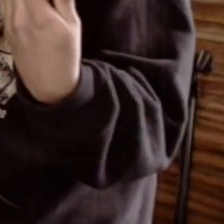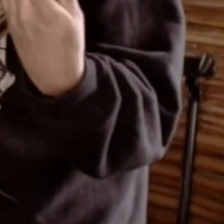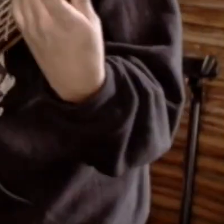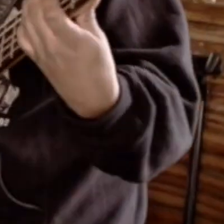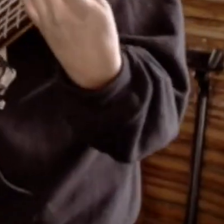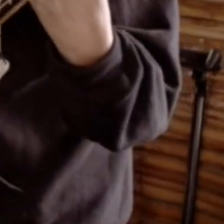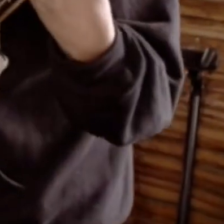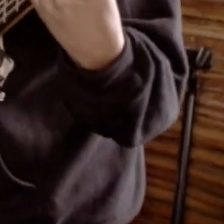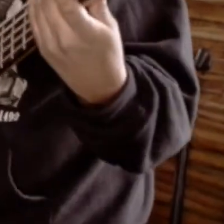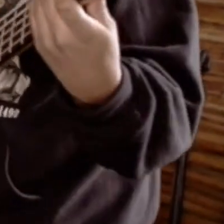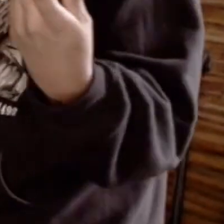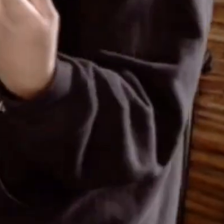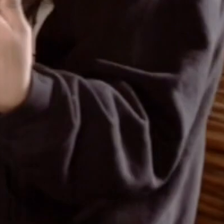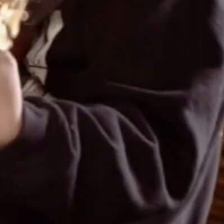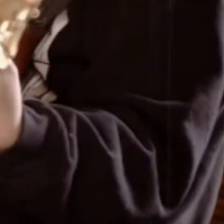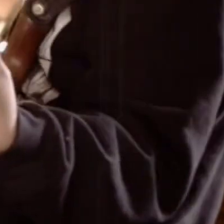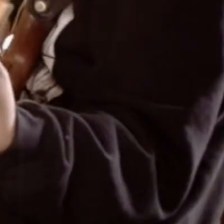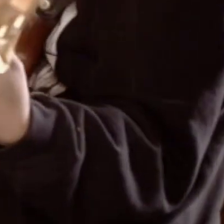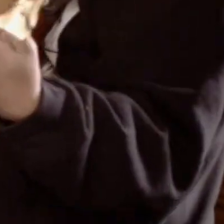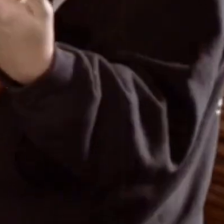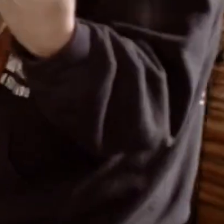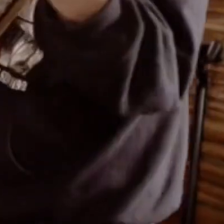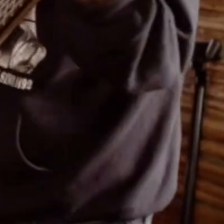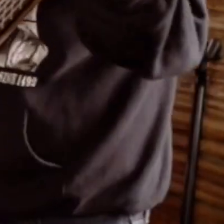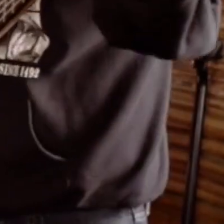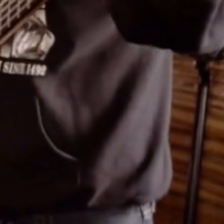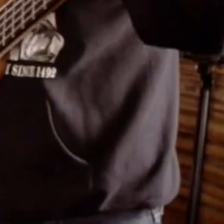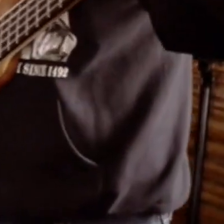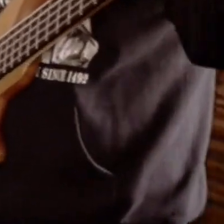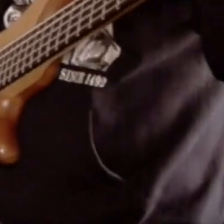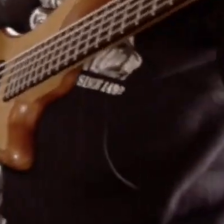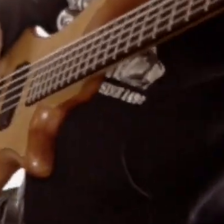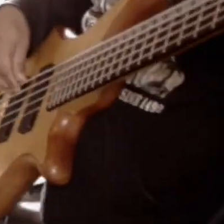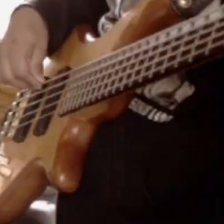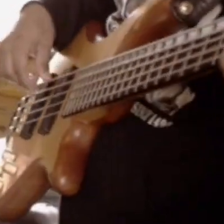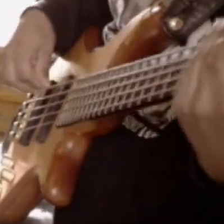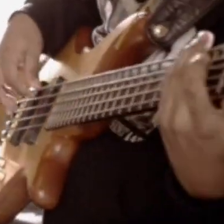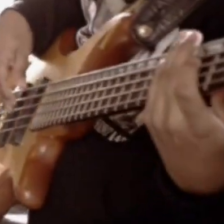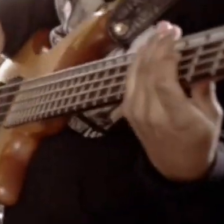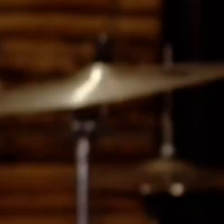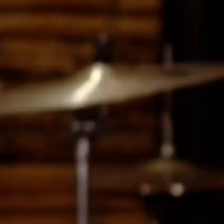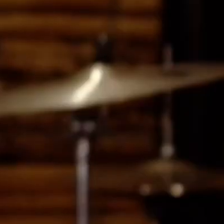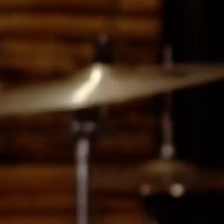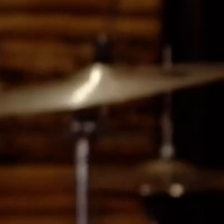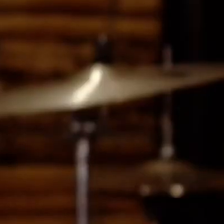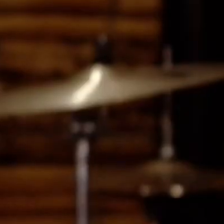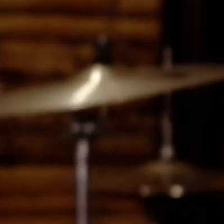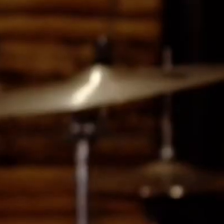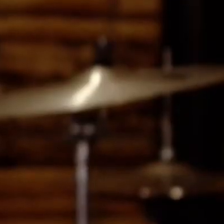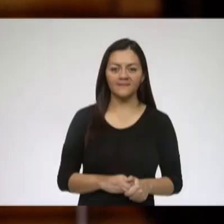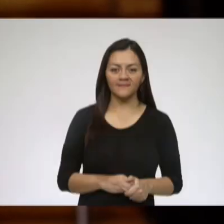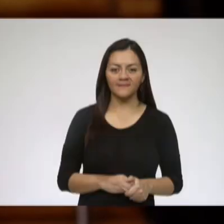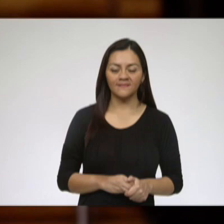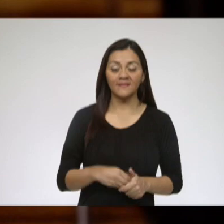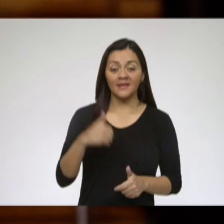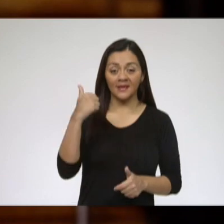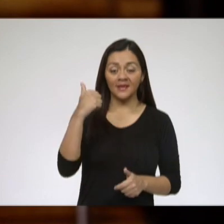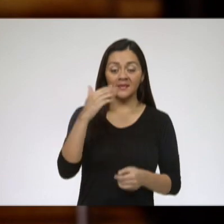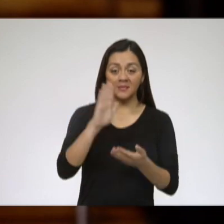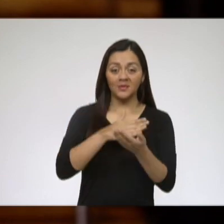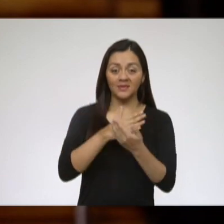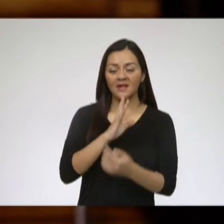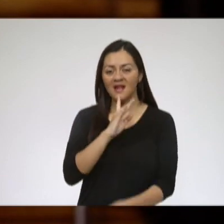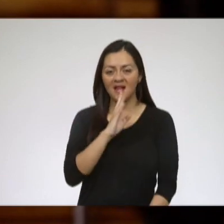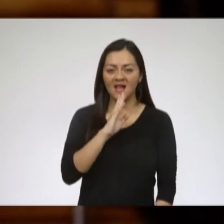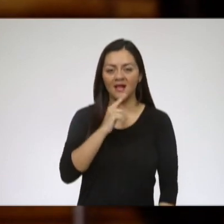sorprenderás, porque desde aquí eres capaz de escuchar cada sonidito de todita esta comunidad. La música es nuestra arma,